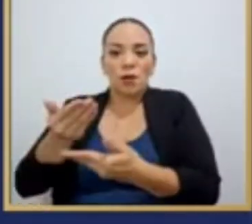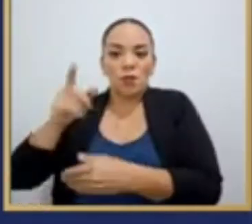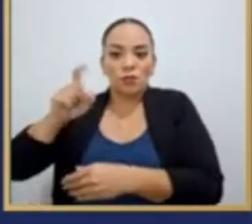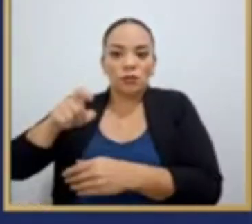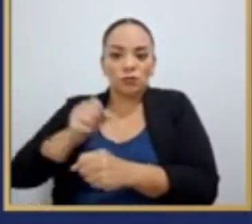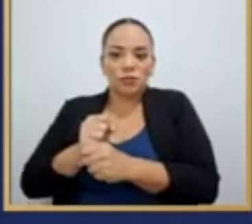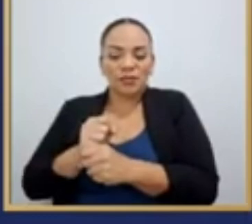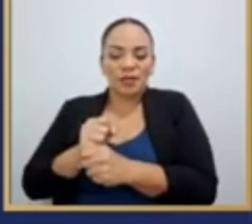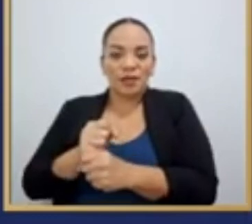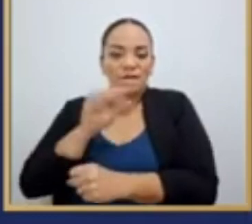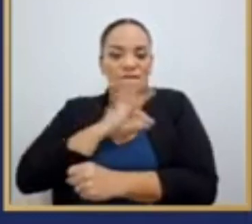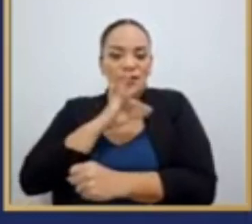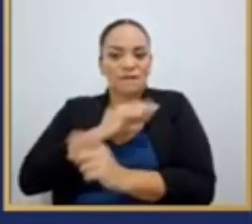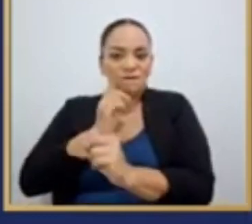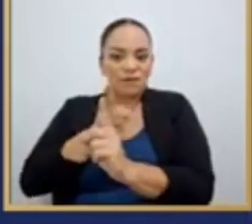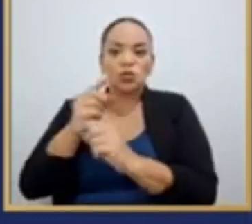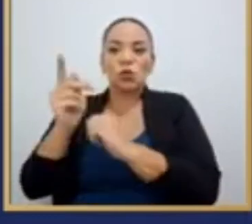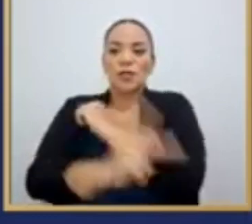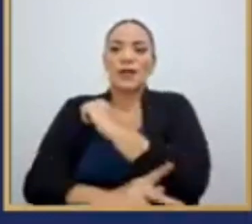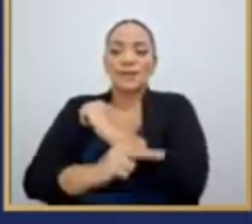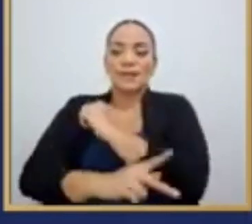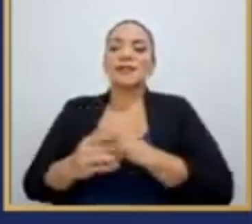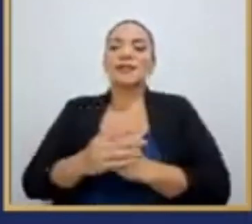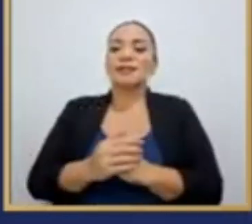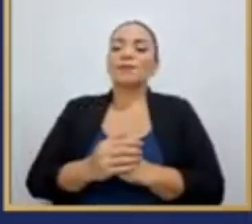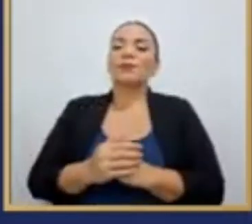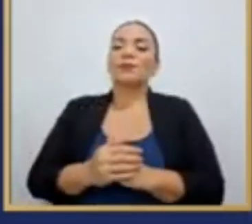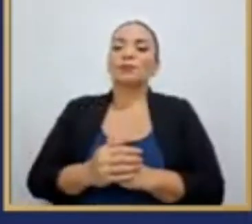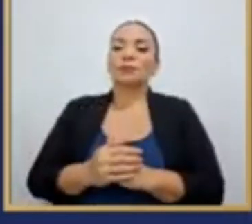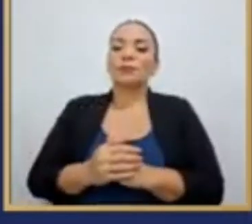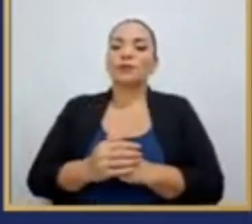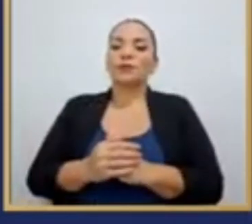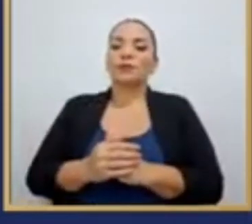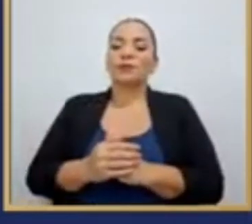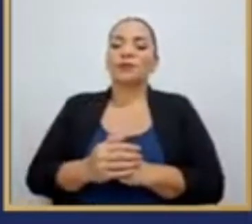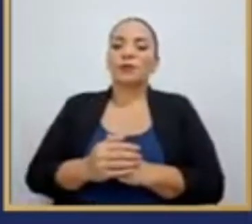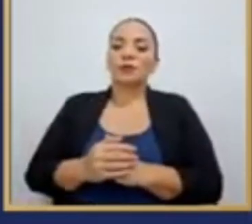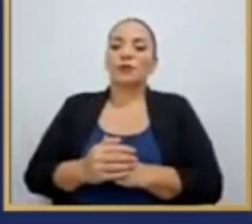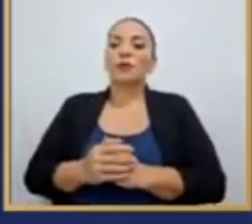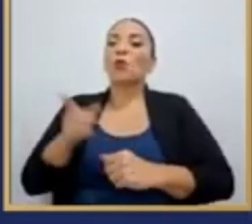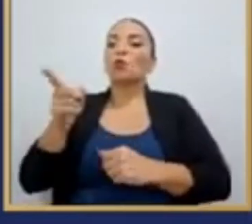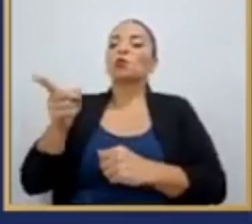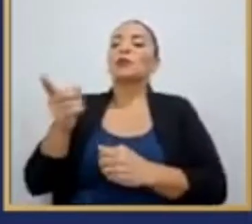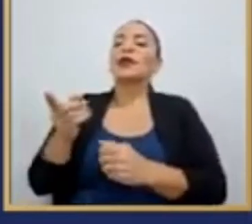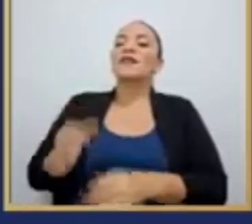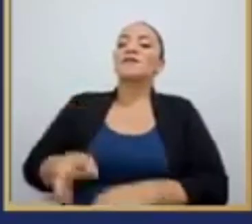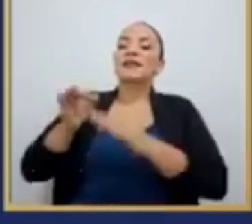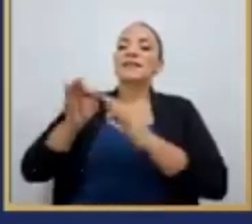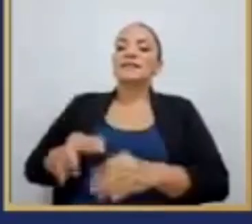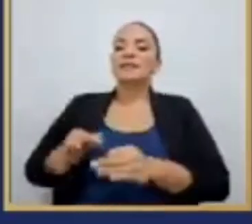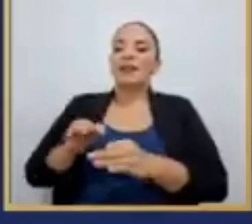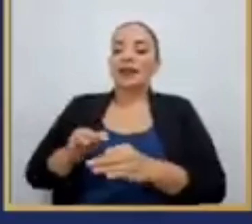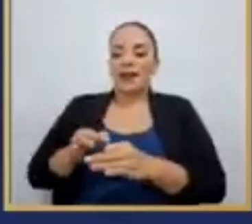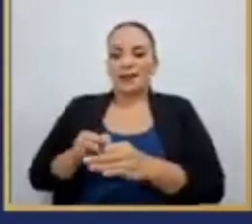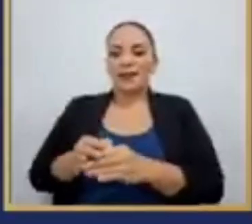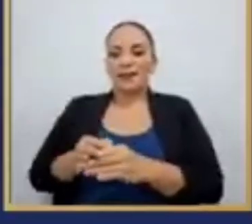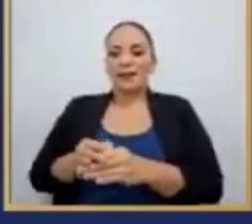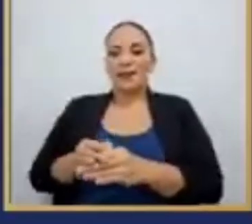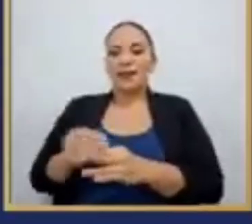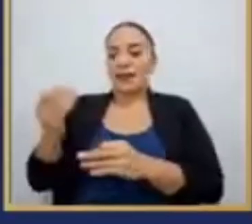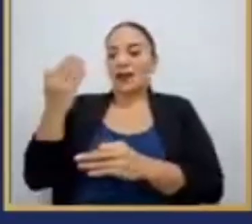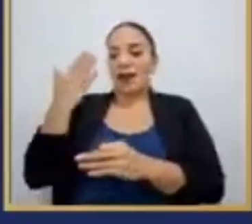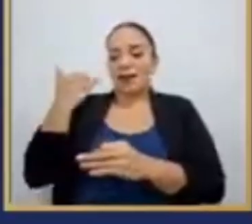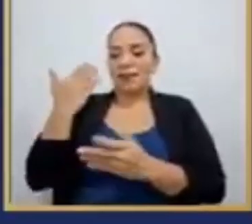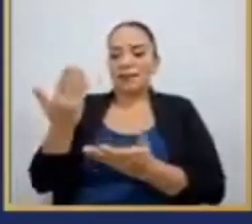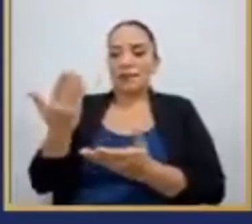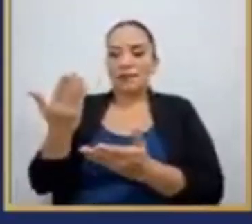hacerlo por el bien del país. Usted lo que hizo fue rectificar la ausencia de la certificación de